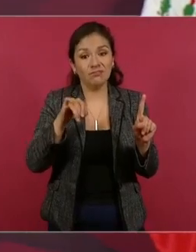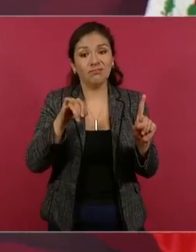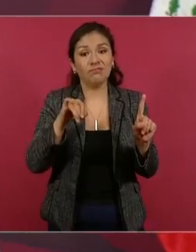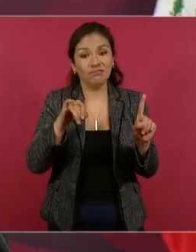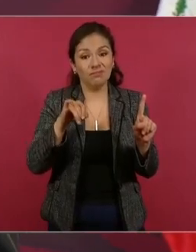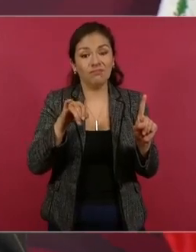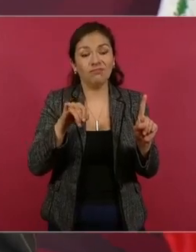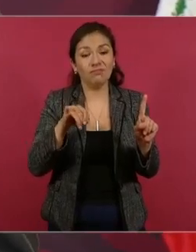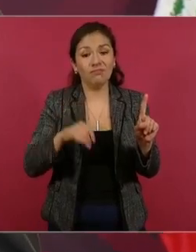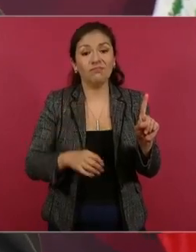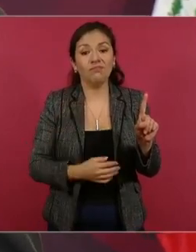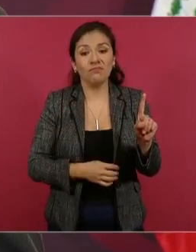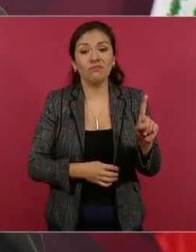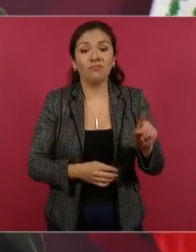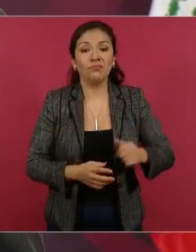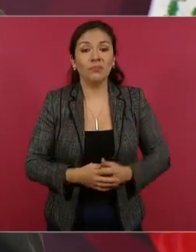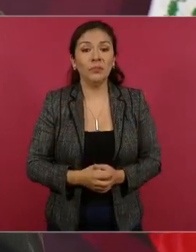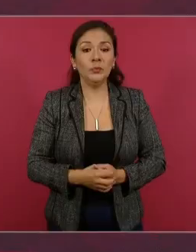Él sabe.